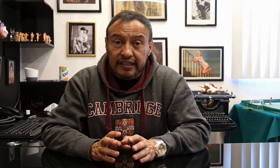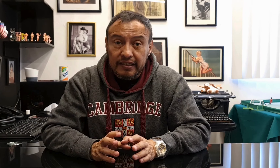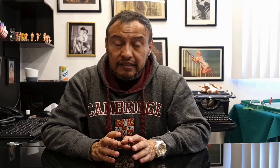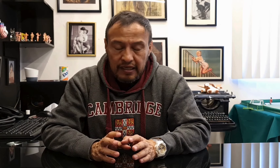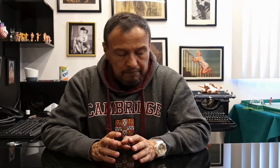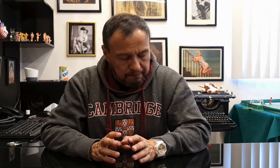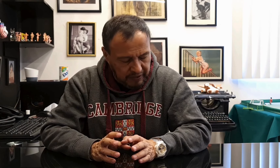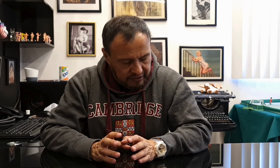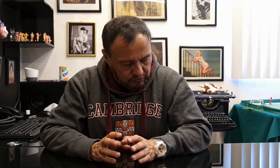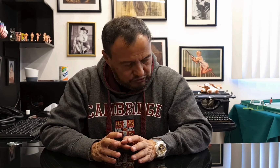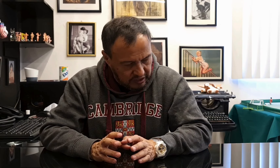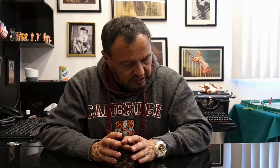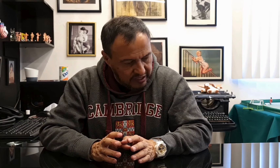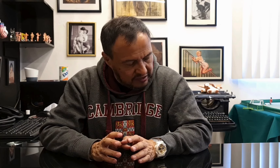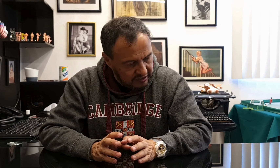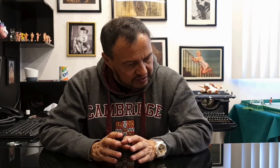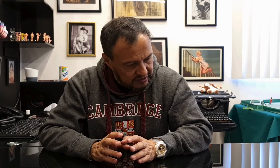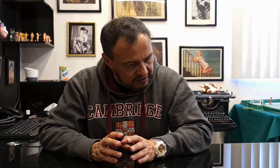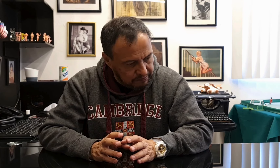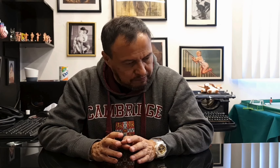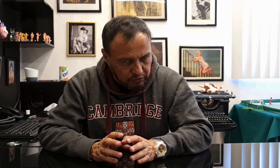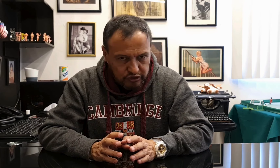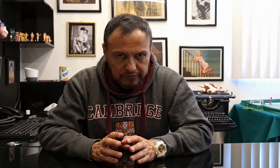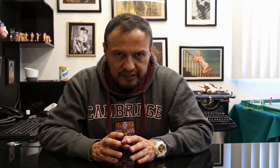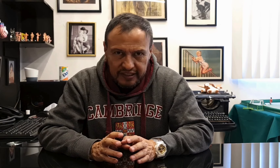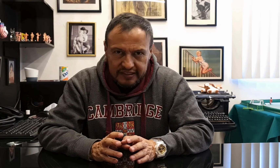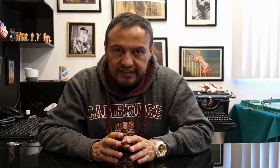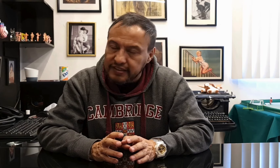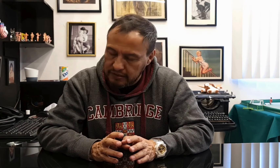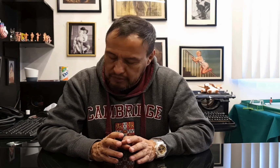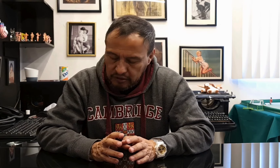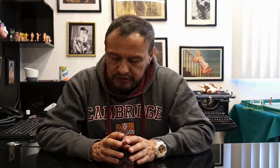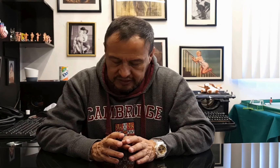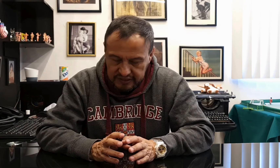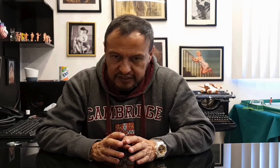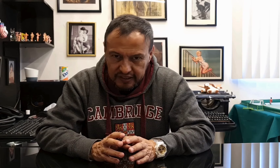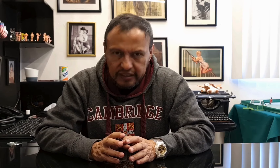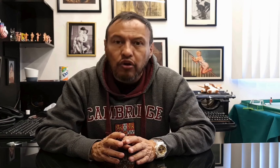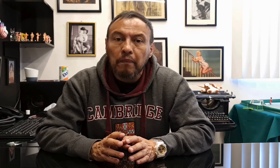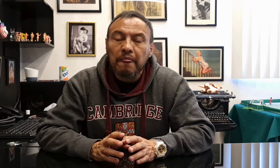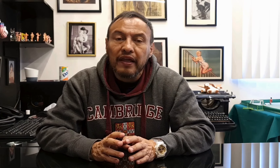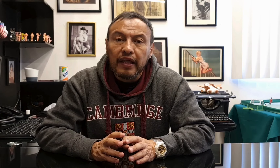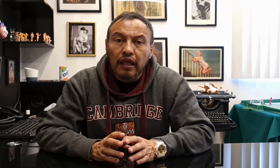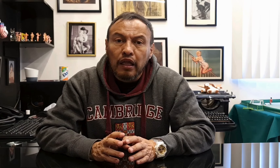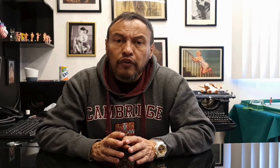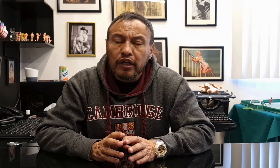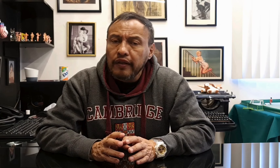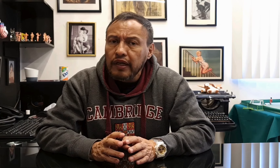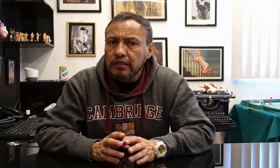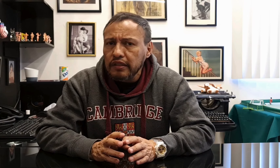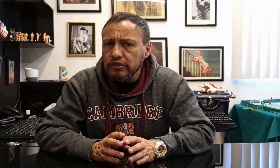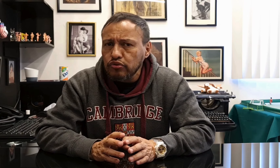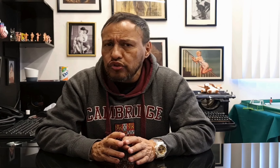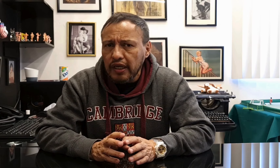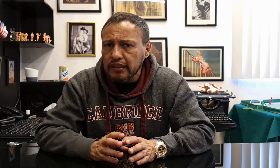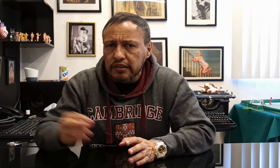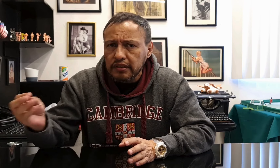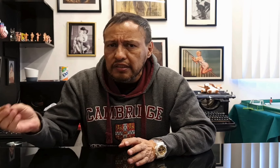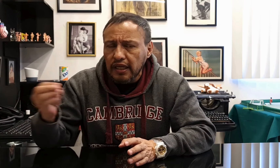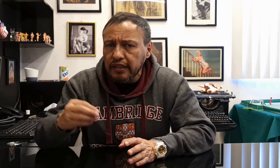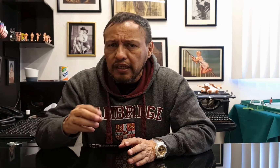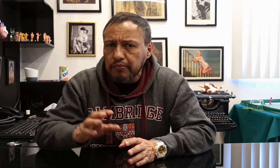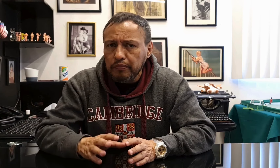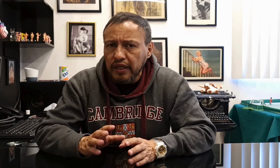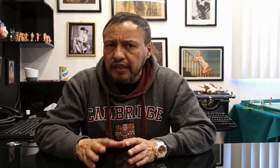que la penosa e indignante posibilidad que sin embargo existe, digo, de que de las redes sociales